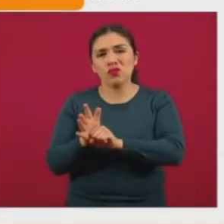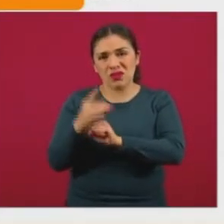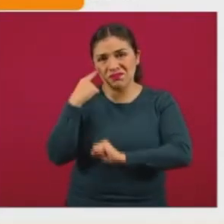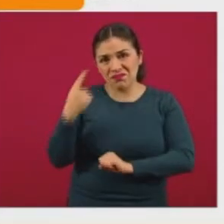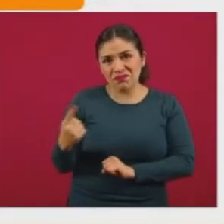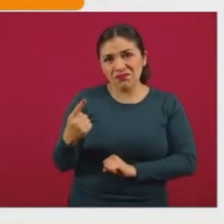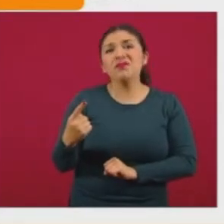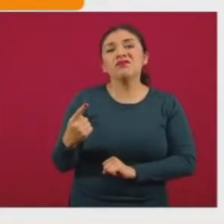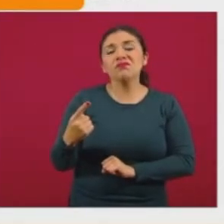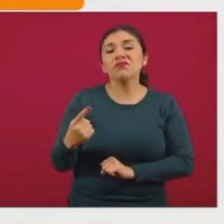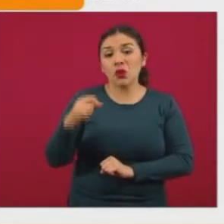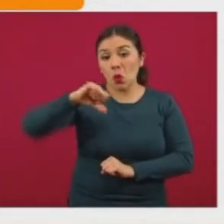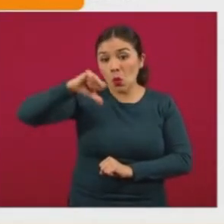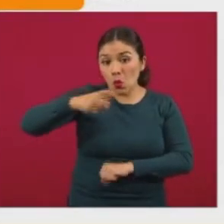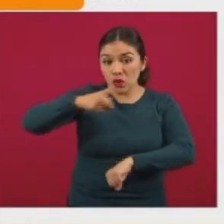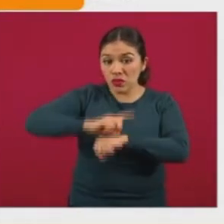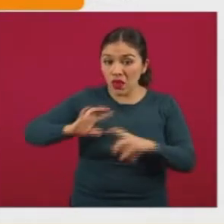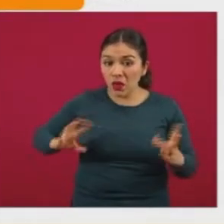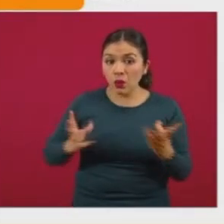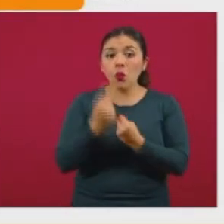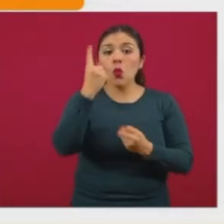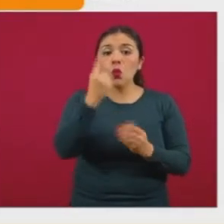COVID-19, que para el día de hoy son